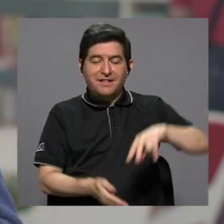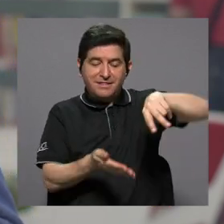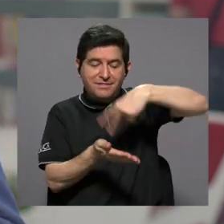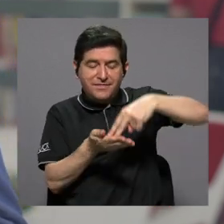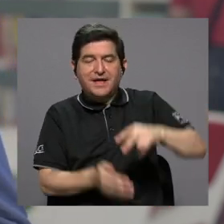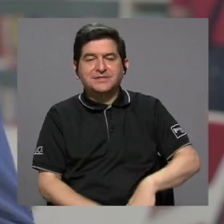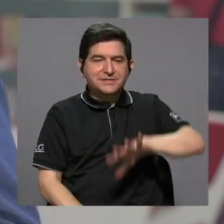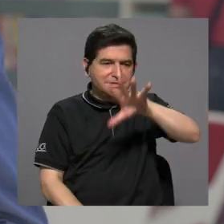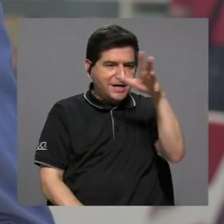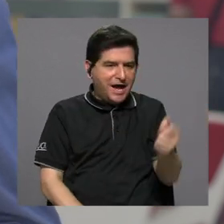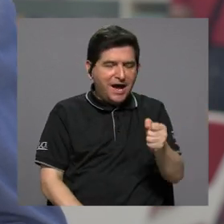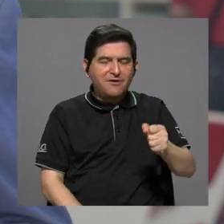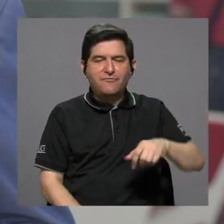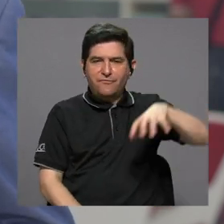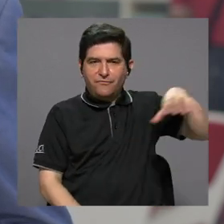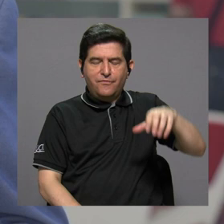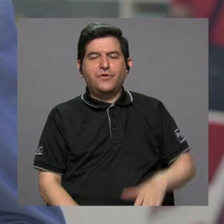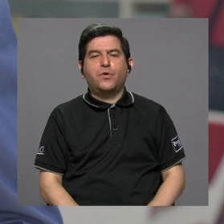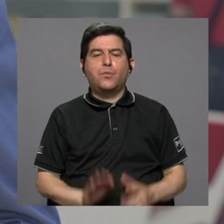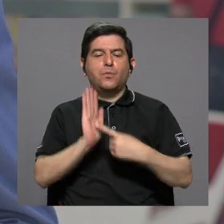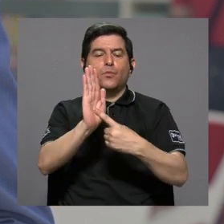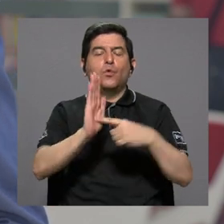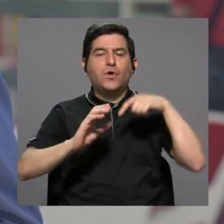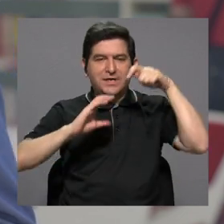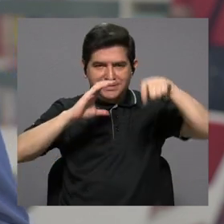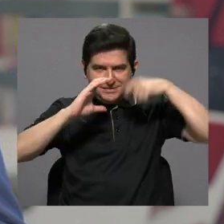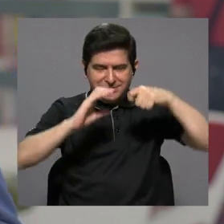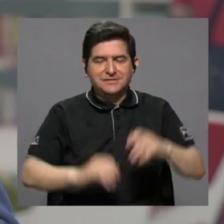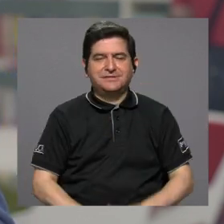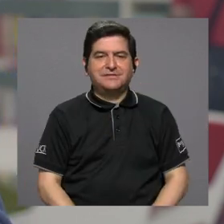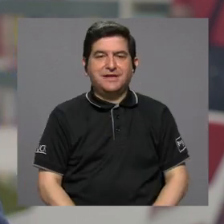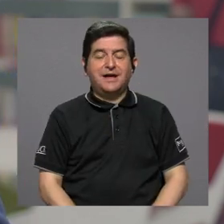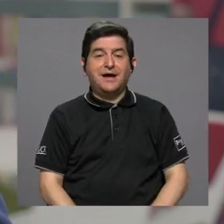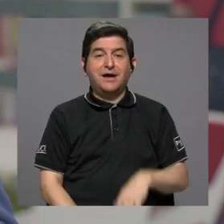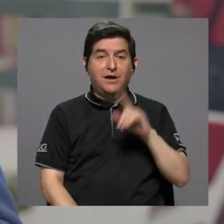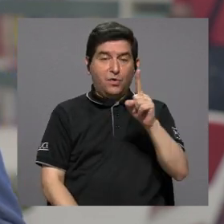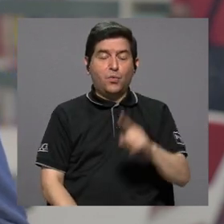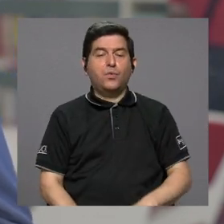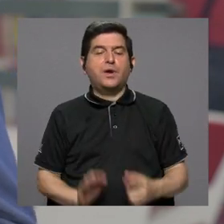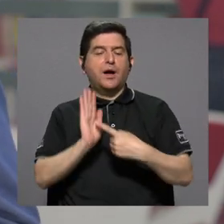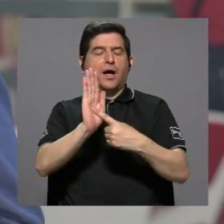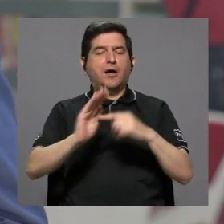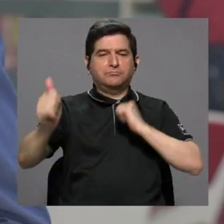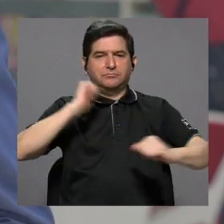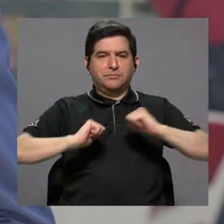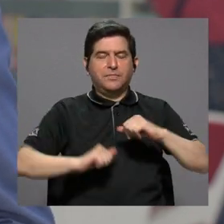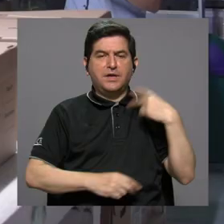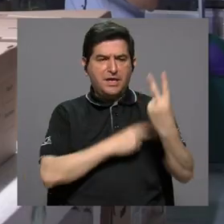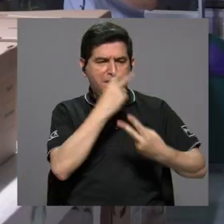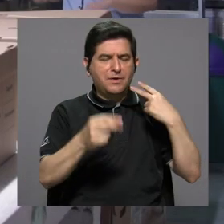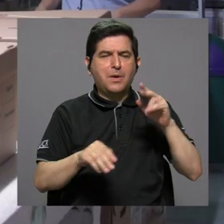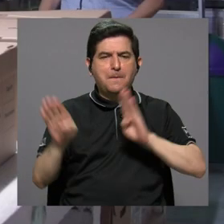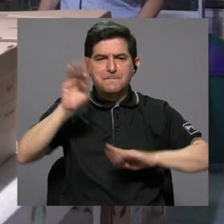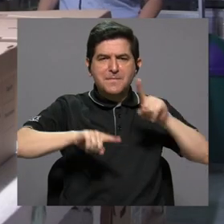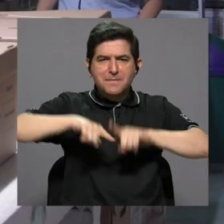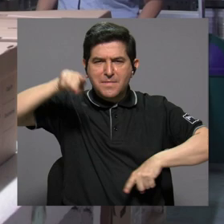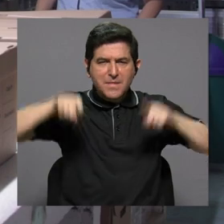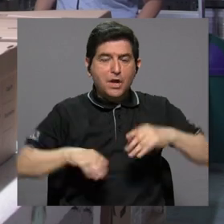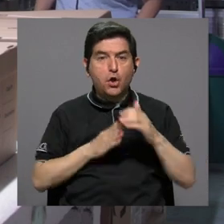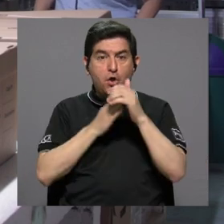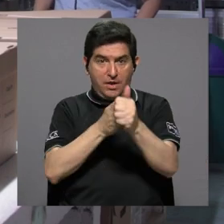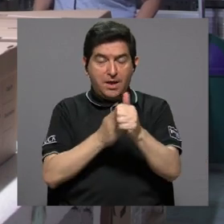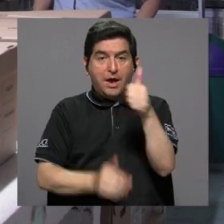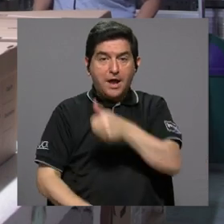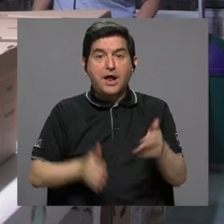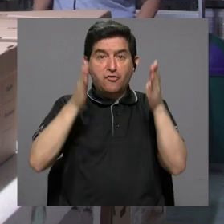afrocaribeña, una muestra de cine, un espectáculo teatral y una gira de biodiversidad encabezada